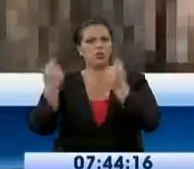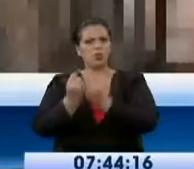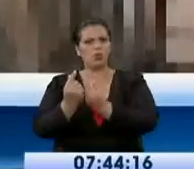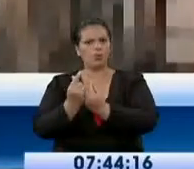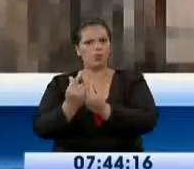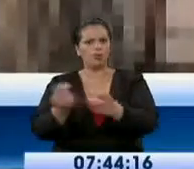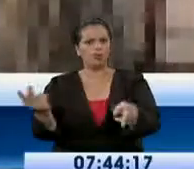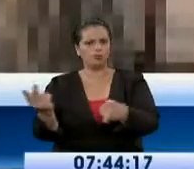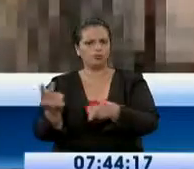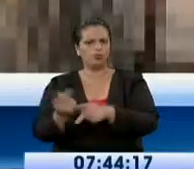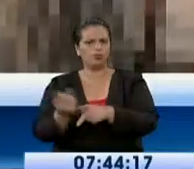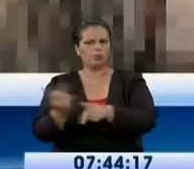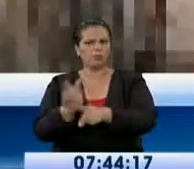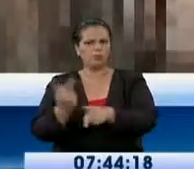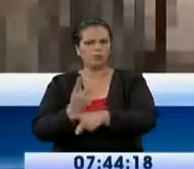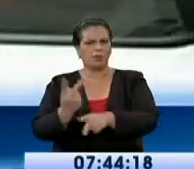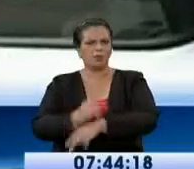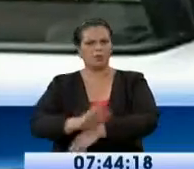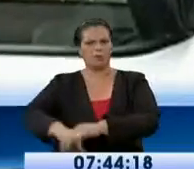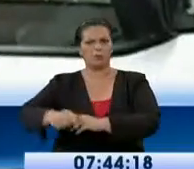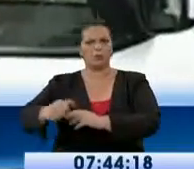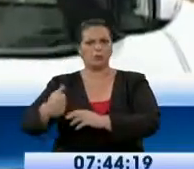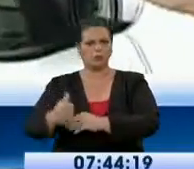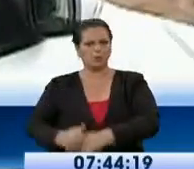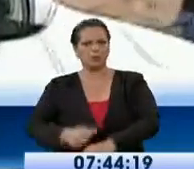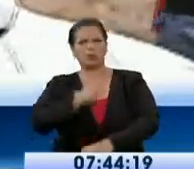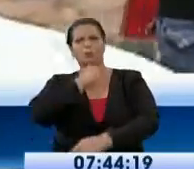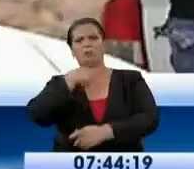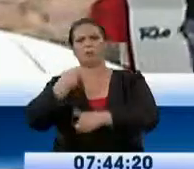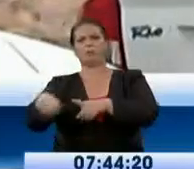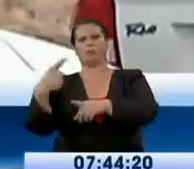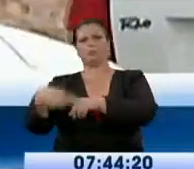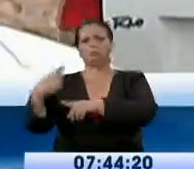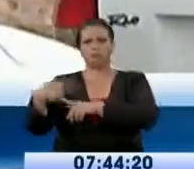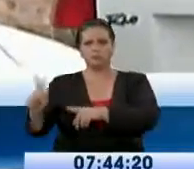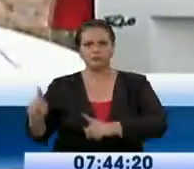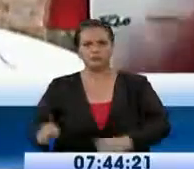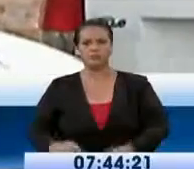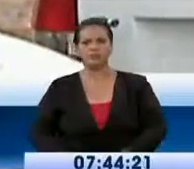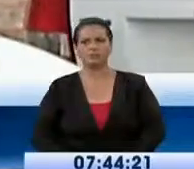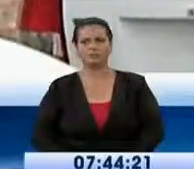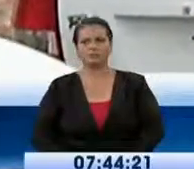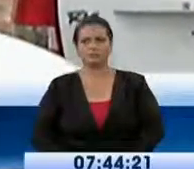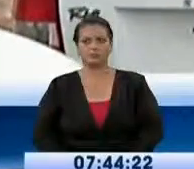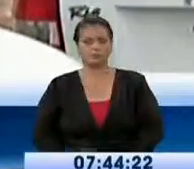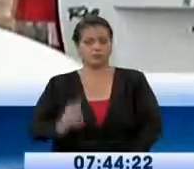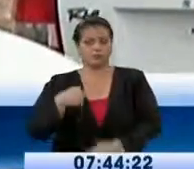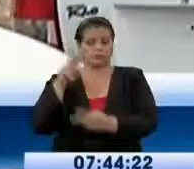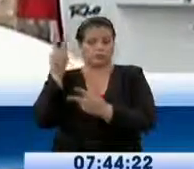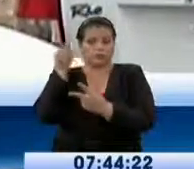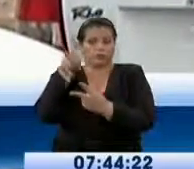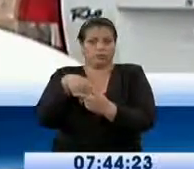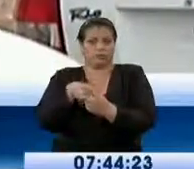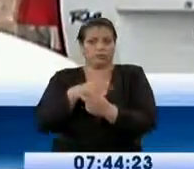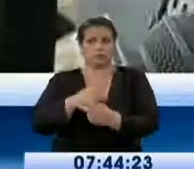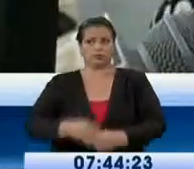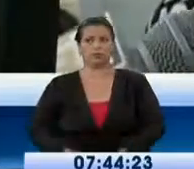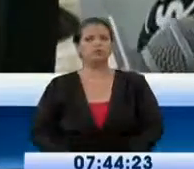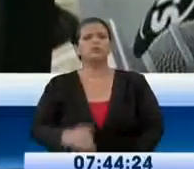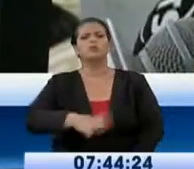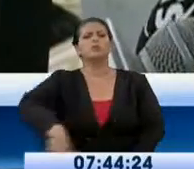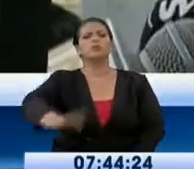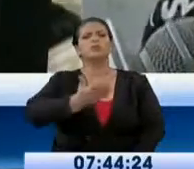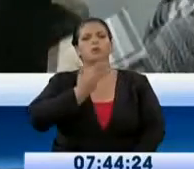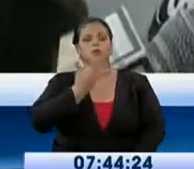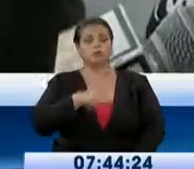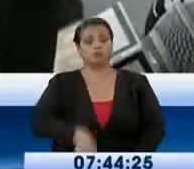suyas y que los actos delictivos no son aislados. No son de aquí, no los conocen. Amigo, ¿y la zona aquí? ¿Qué tal es la zona aquí? Aquí es más